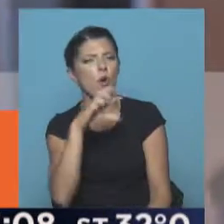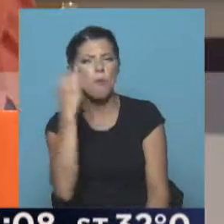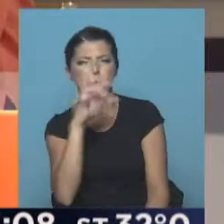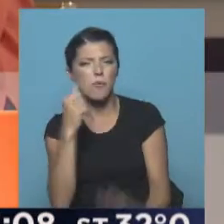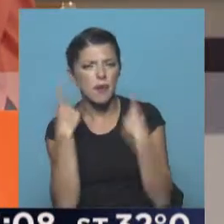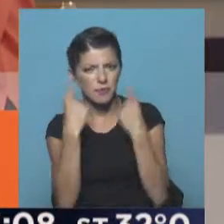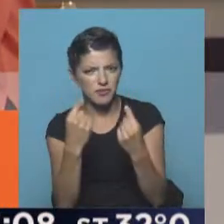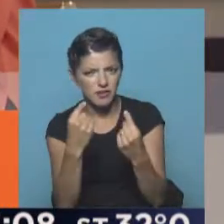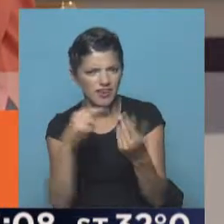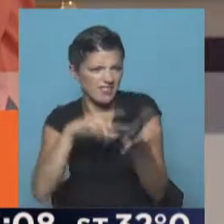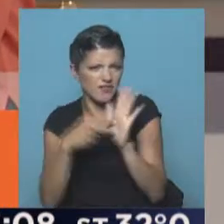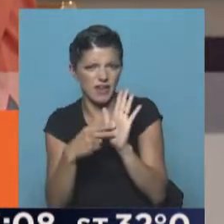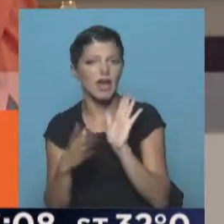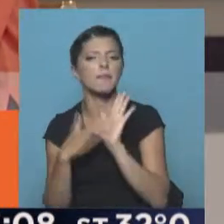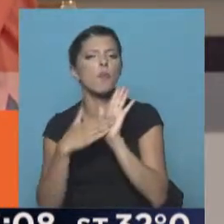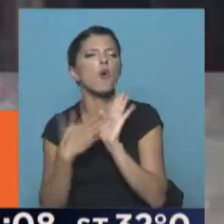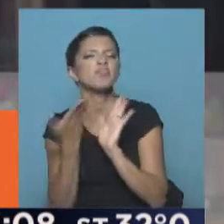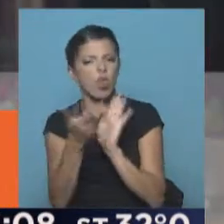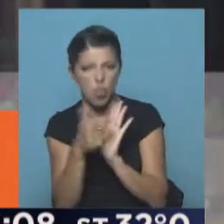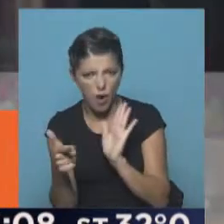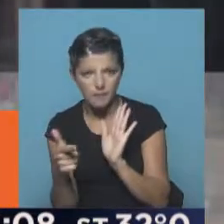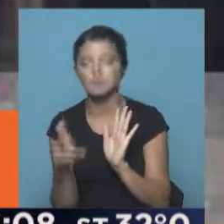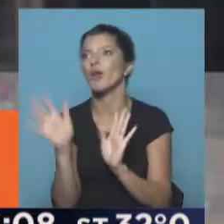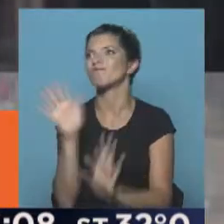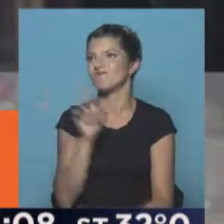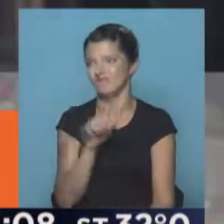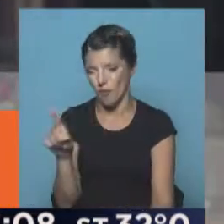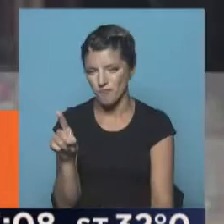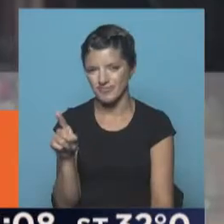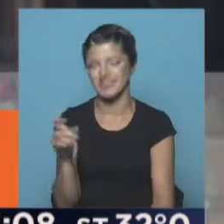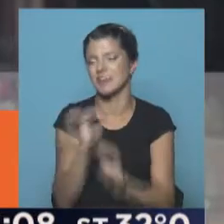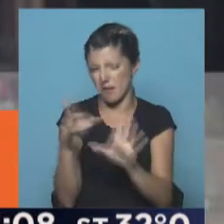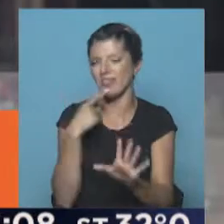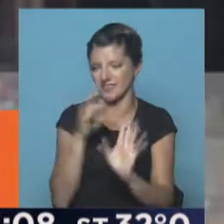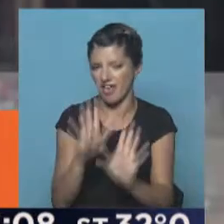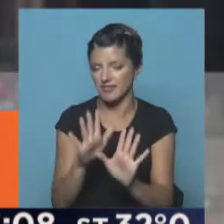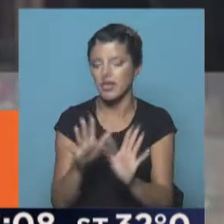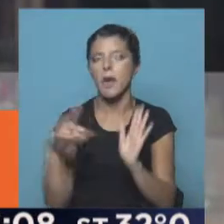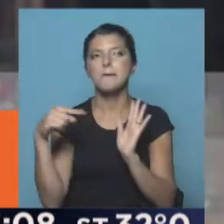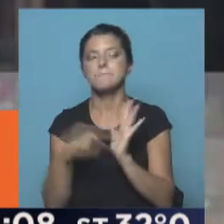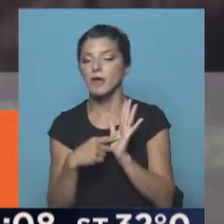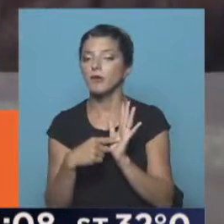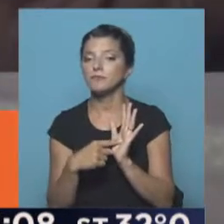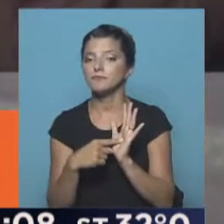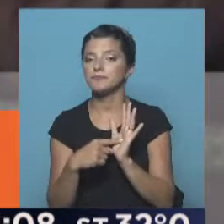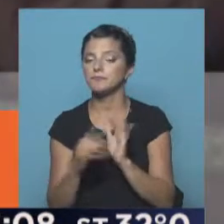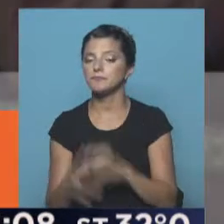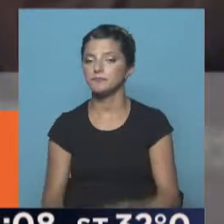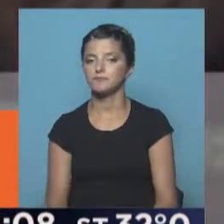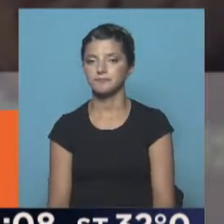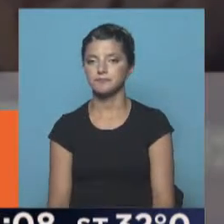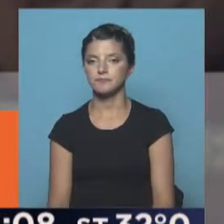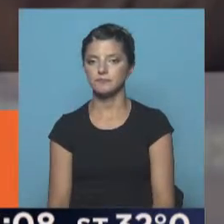hay propuestas concretas. Bueno, no, eso sería injusto decirlo así, pero es claro que la parte de